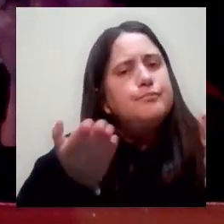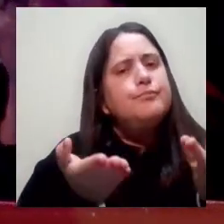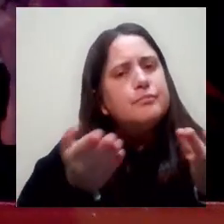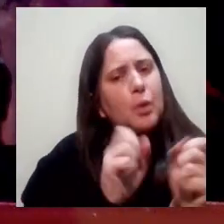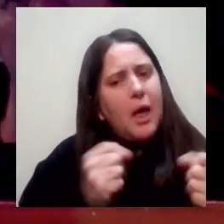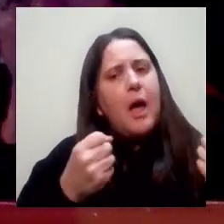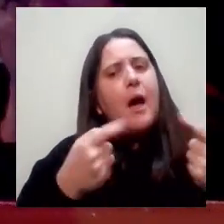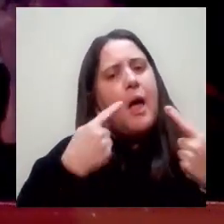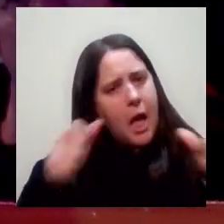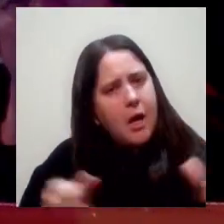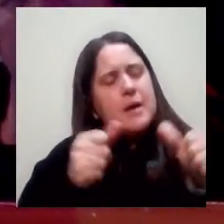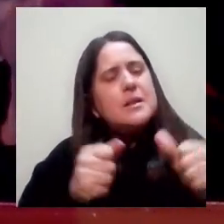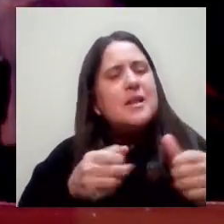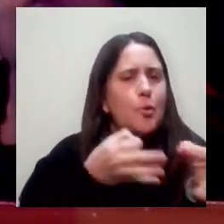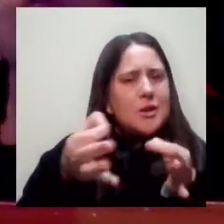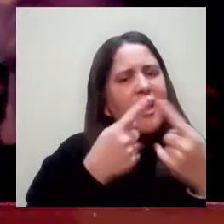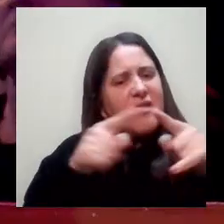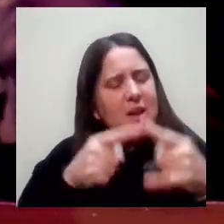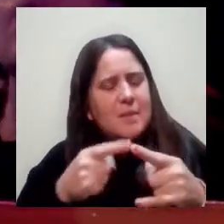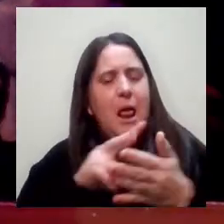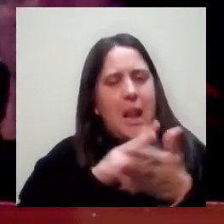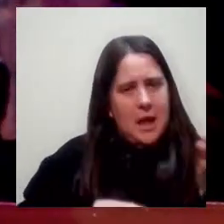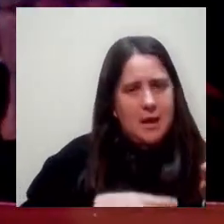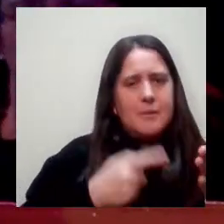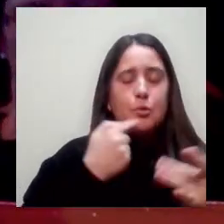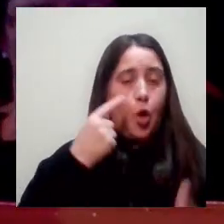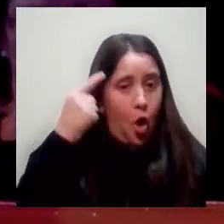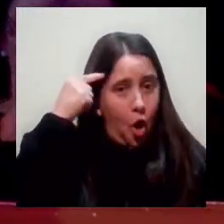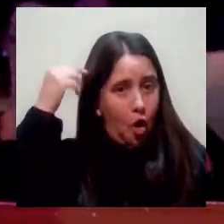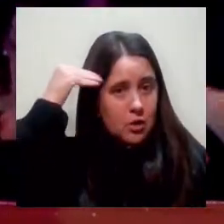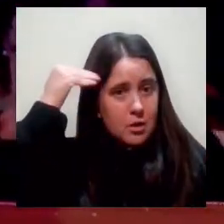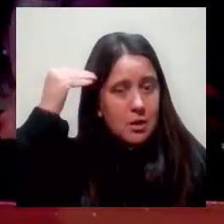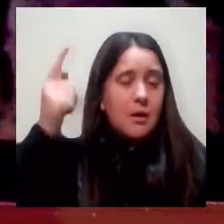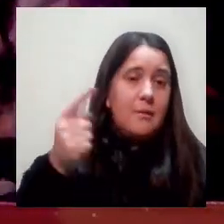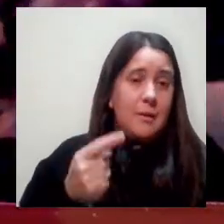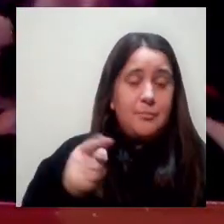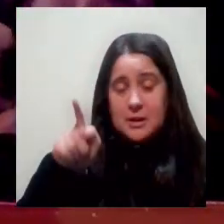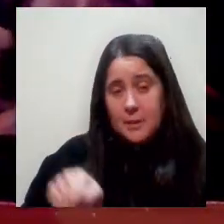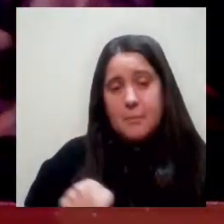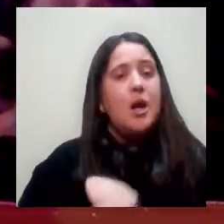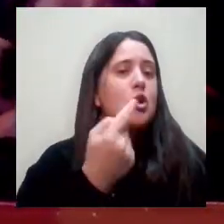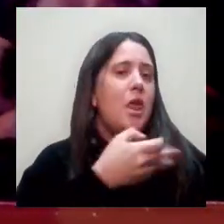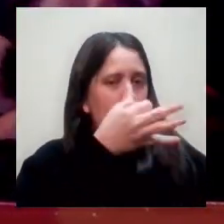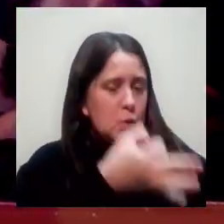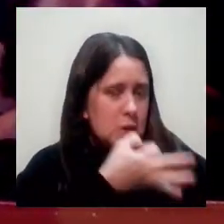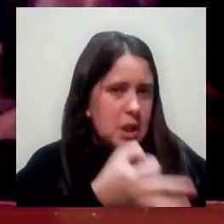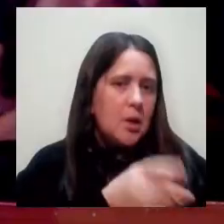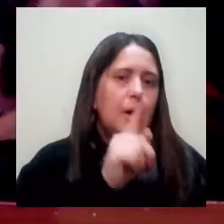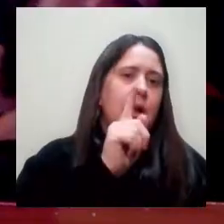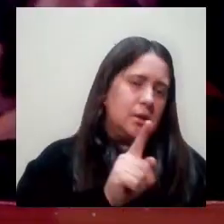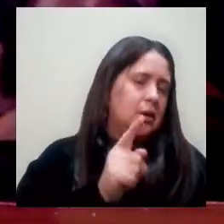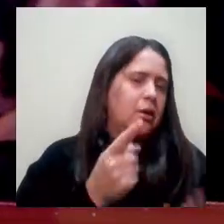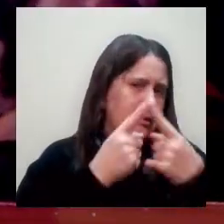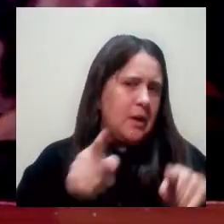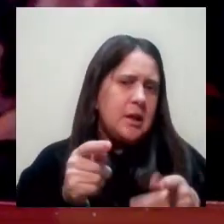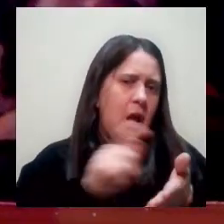de diferentes estrategias de lectura, tanto cognitivas, que son las enunciadas por Goodman, como las discursivas enunciadas por María Cristina